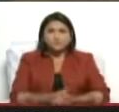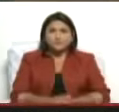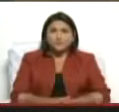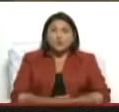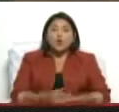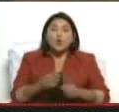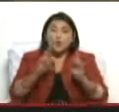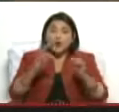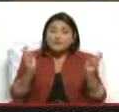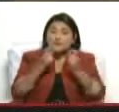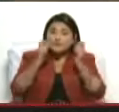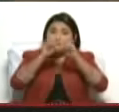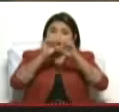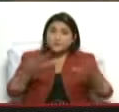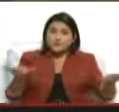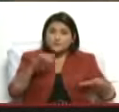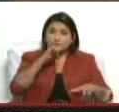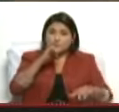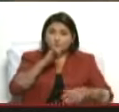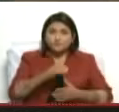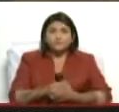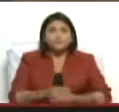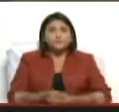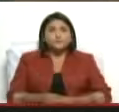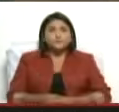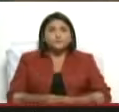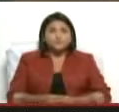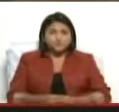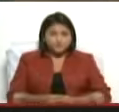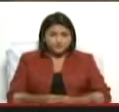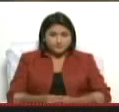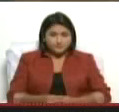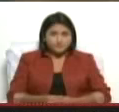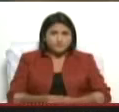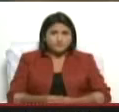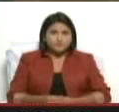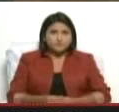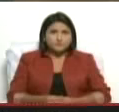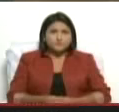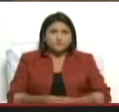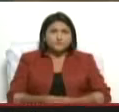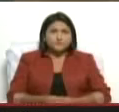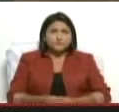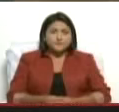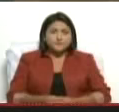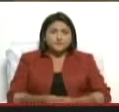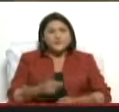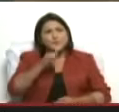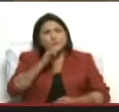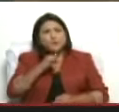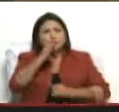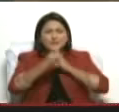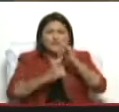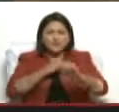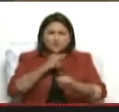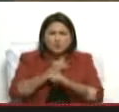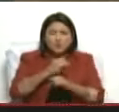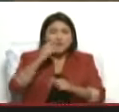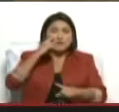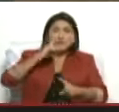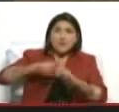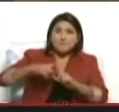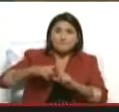difunda est est esto que estamos acá diciendo y los medios internacionales están dados a a captar este